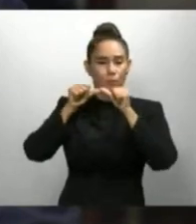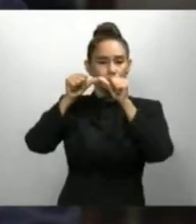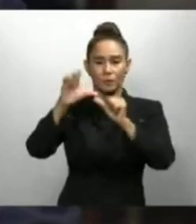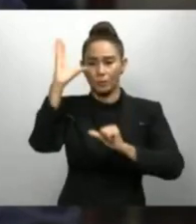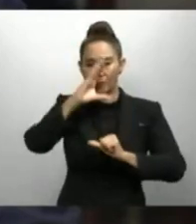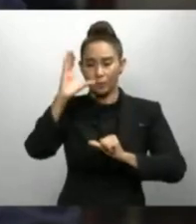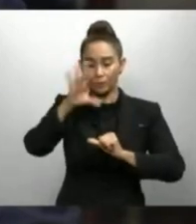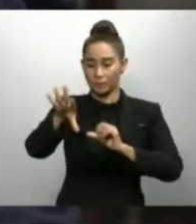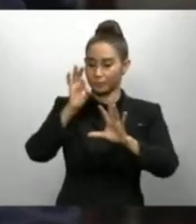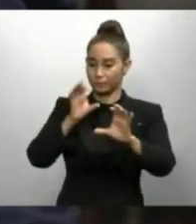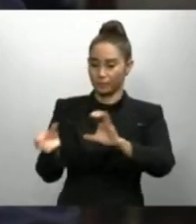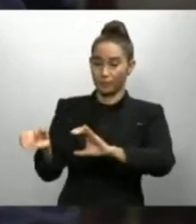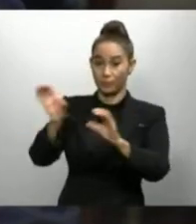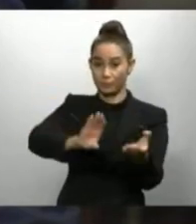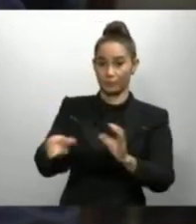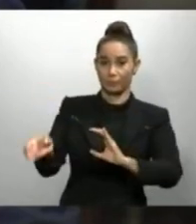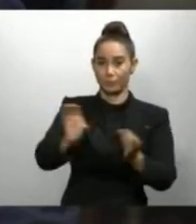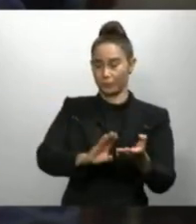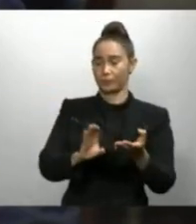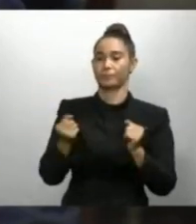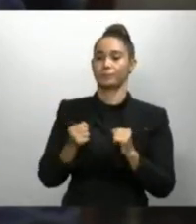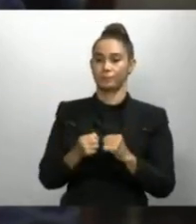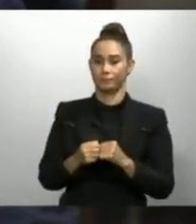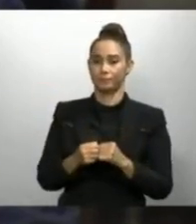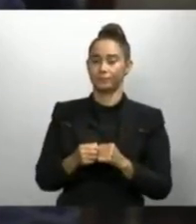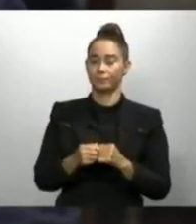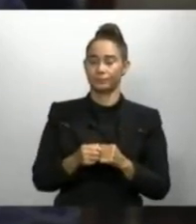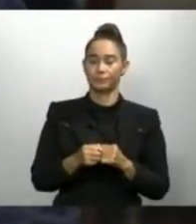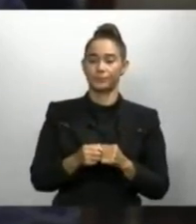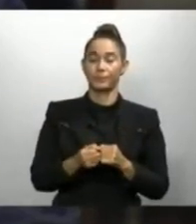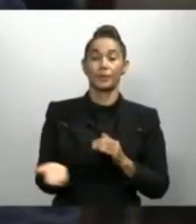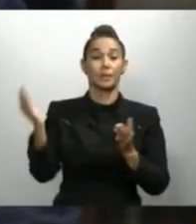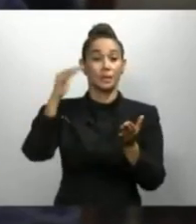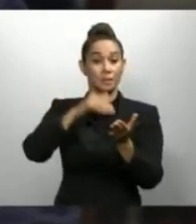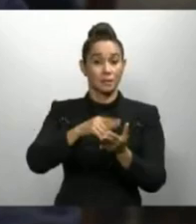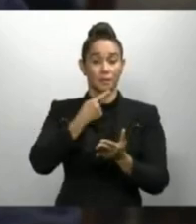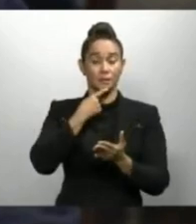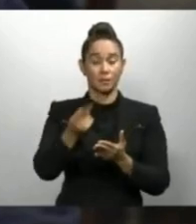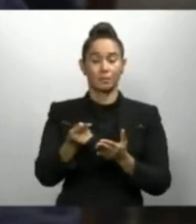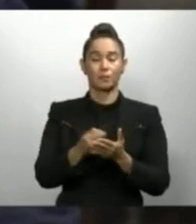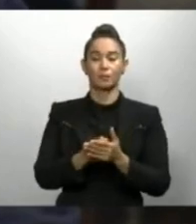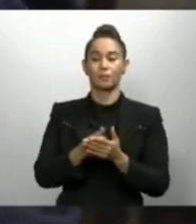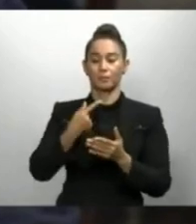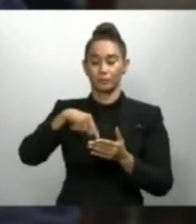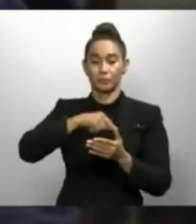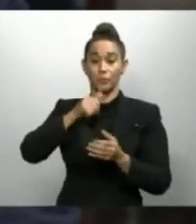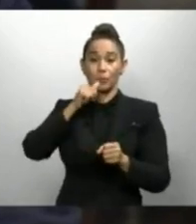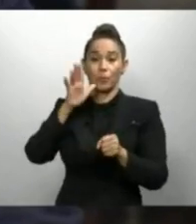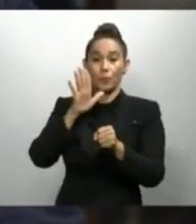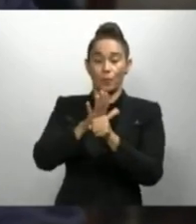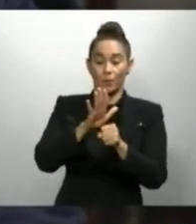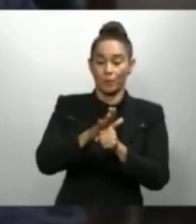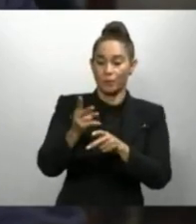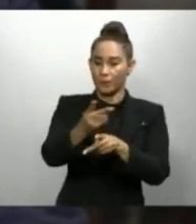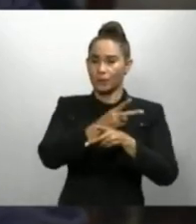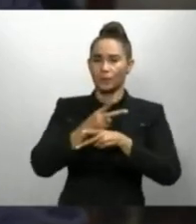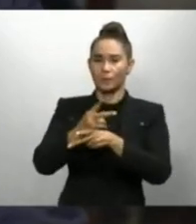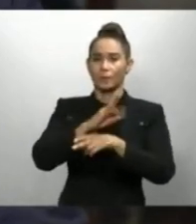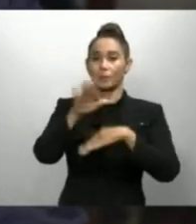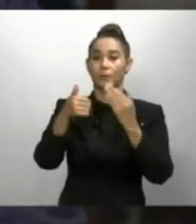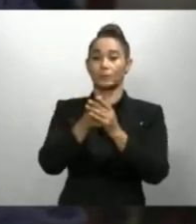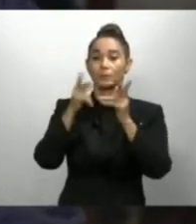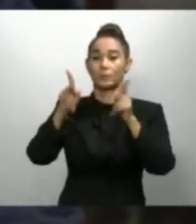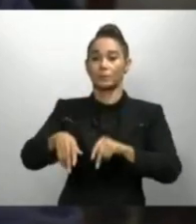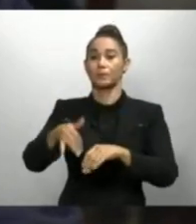y enfrentando esta práctica mortal. Reiteramos nuestro compromiso de garantizar la seguridad de los